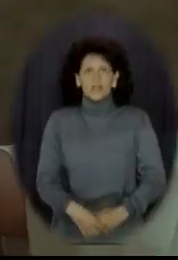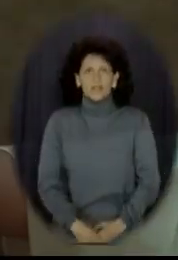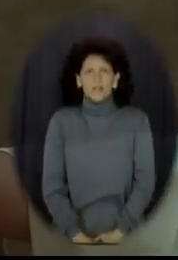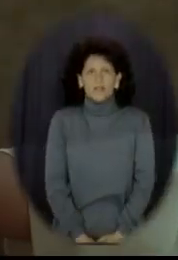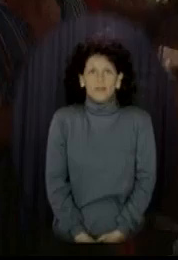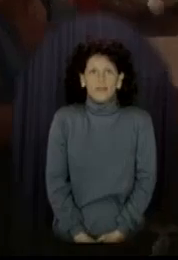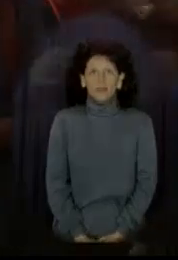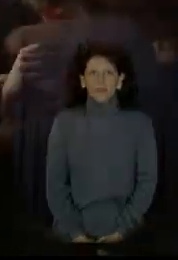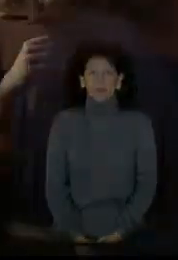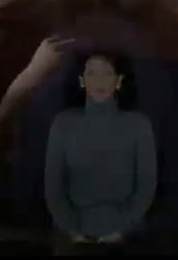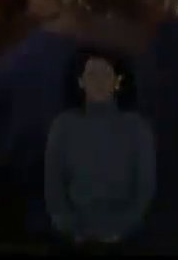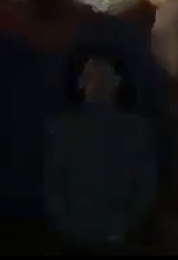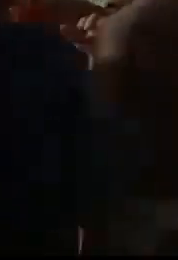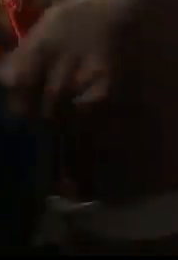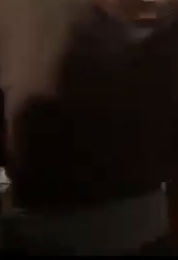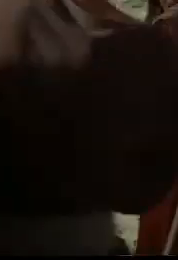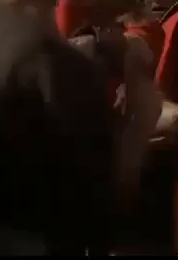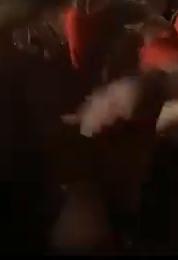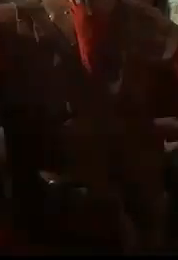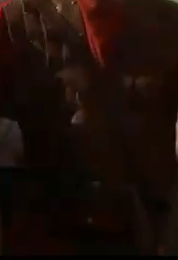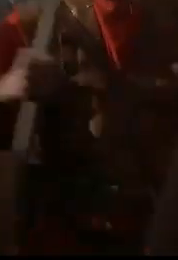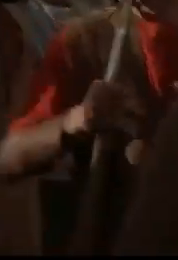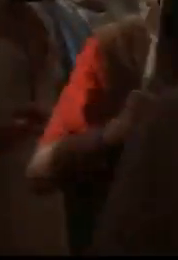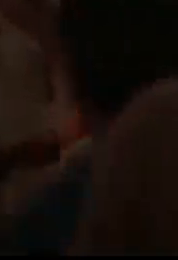con Herodes.